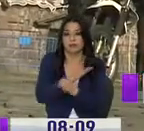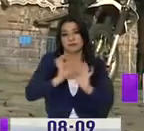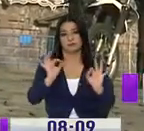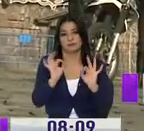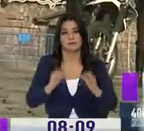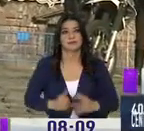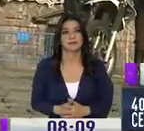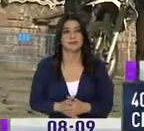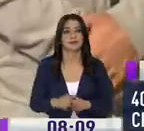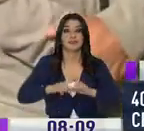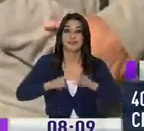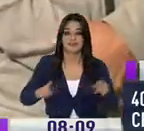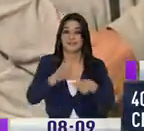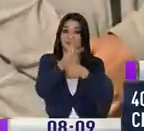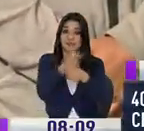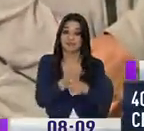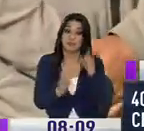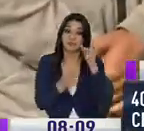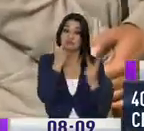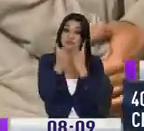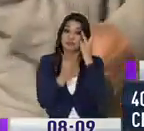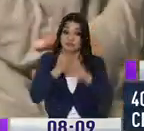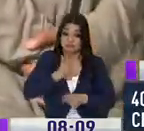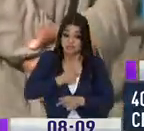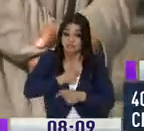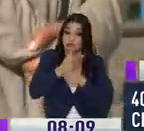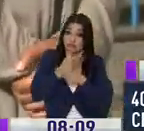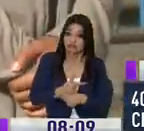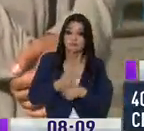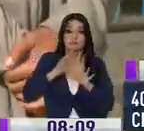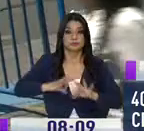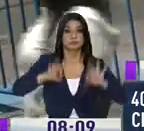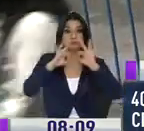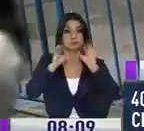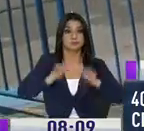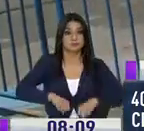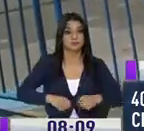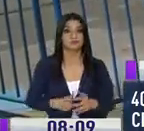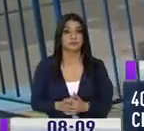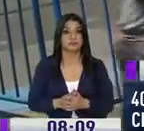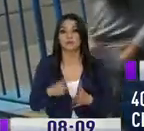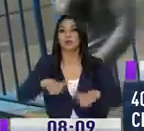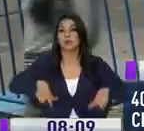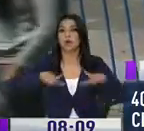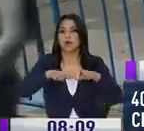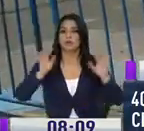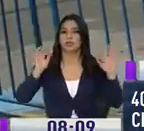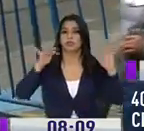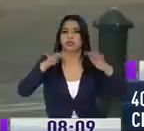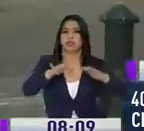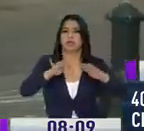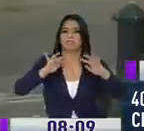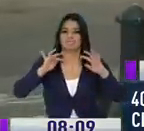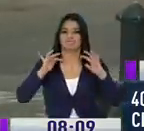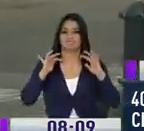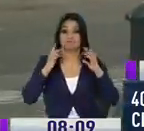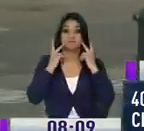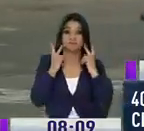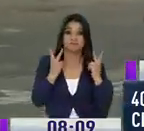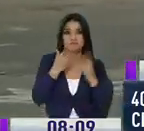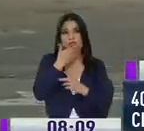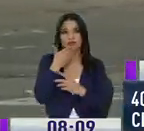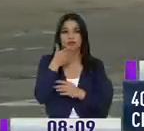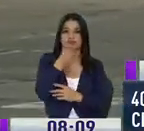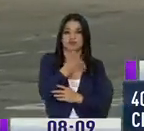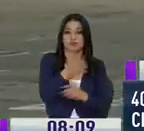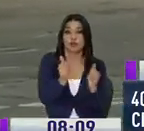las precauciones que tomen los visitantes del centro histórico serán indispensables, evitando lugares de aglomeración de personas, de ser posible no